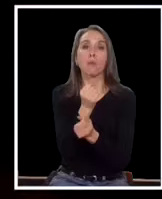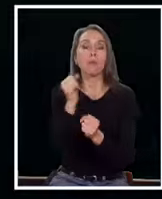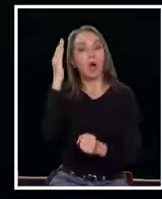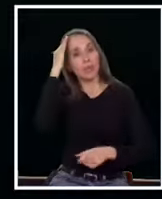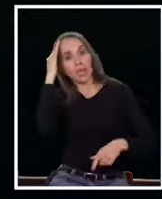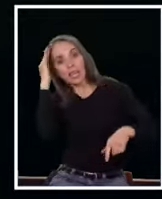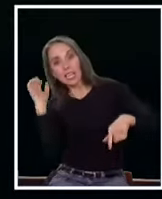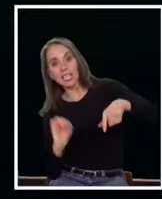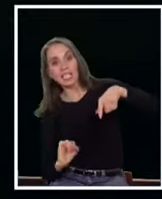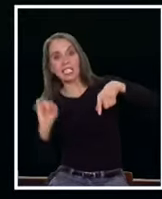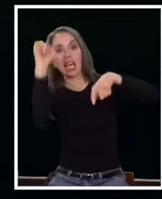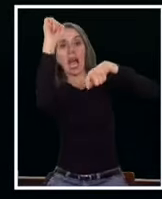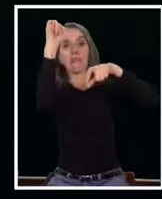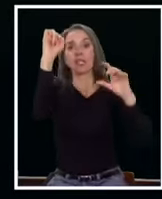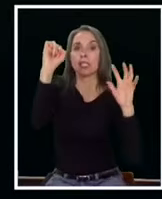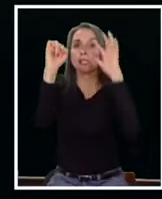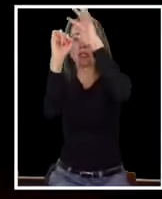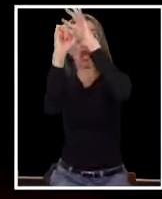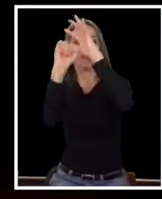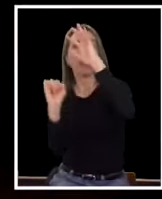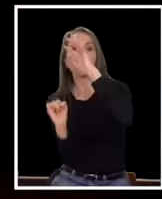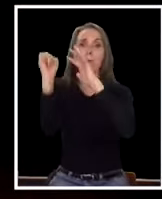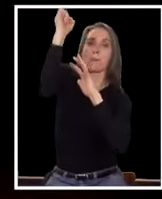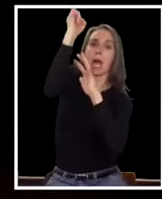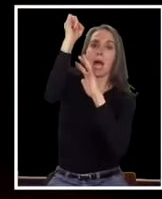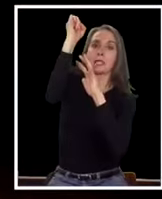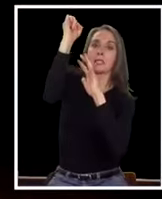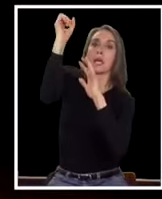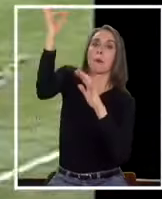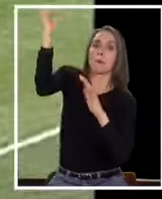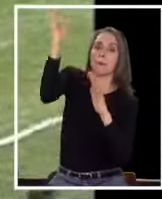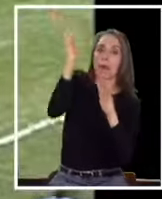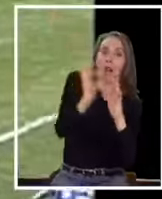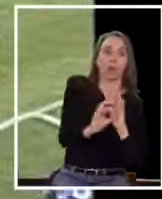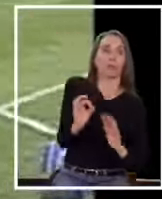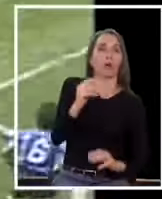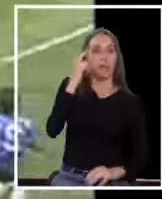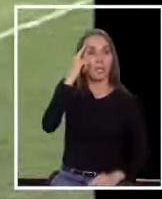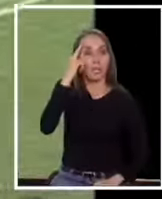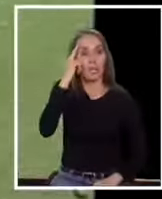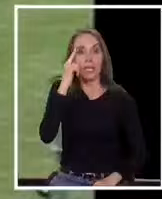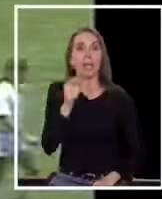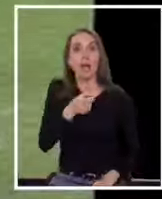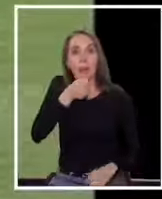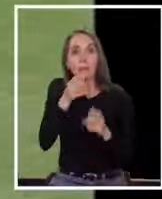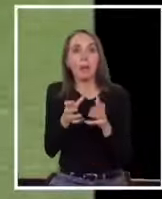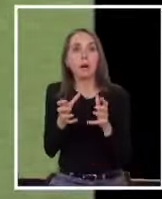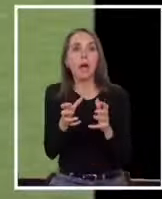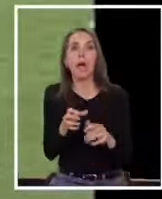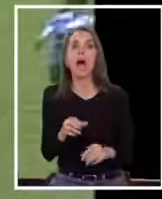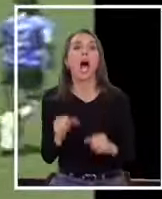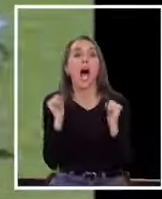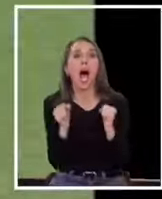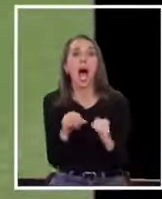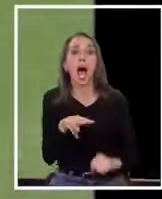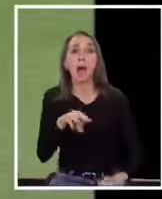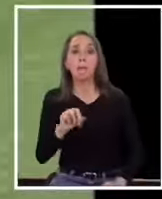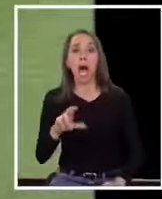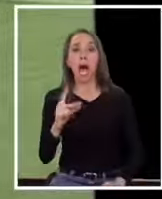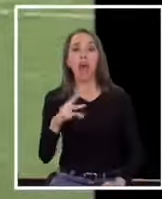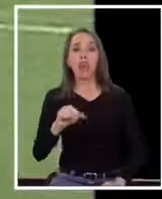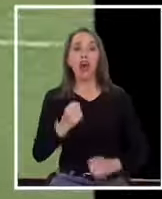cabeza llegara más alto que las manos del arquero. Y la pelota venía cayendo. Y mano. Maradona